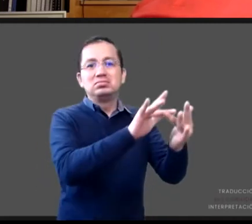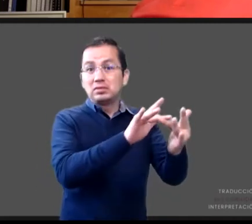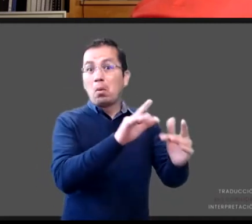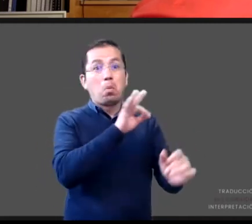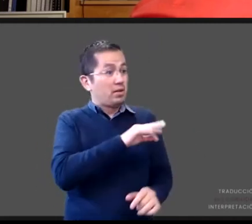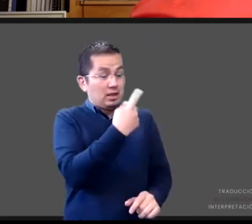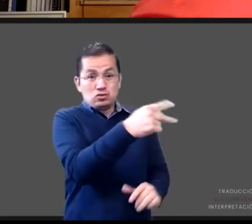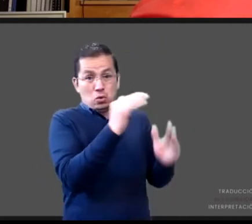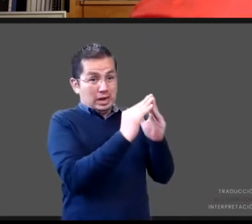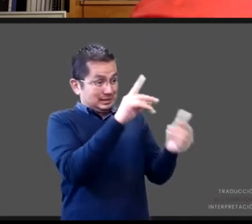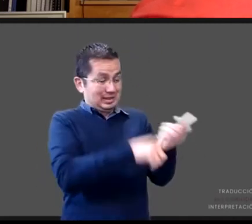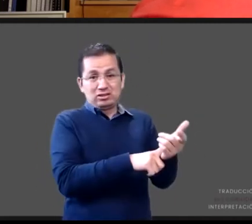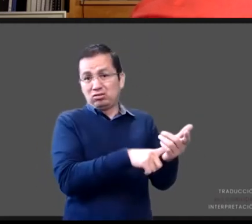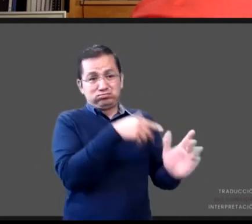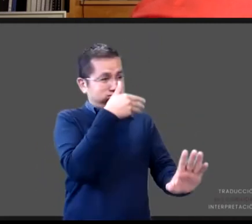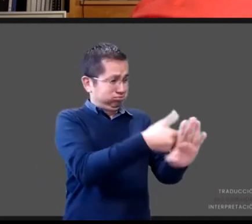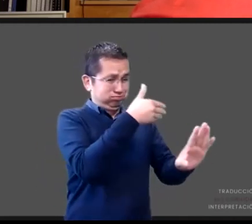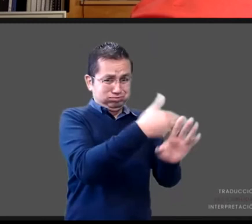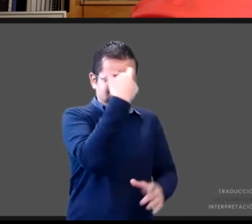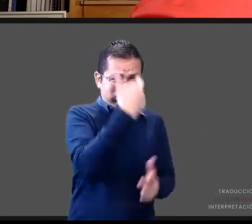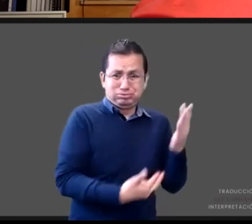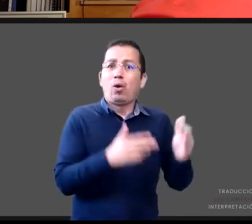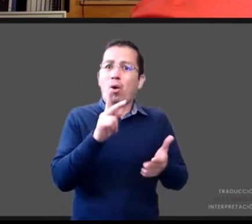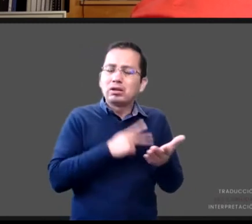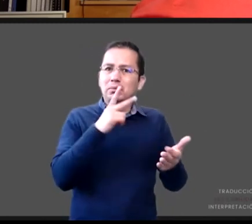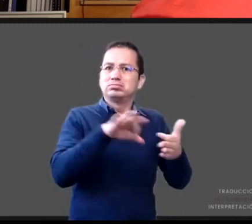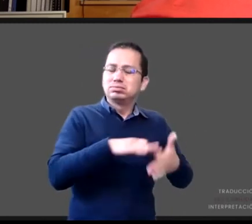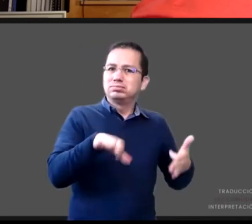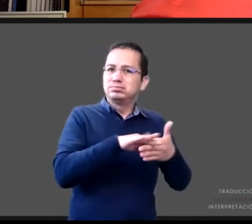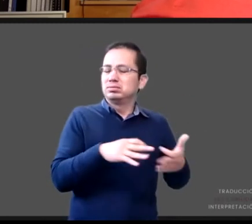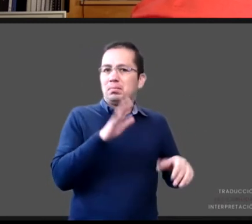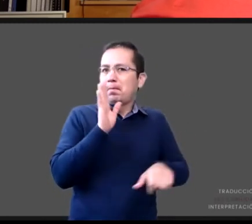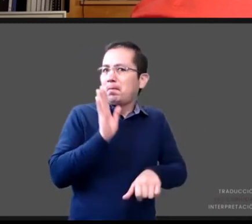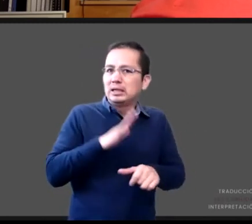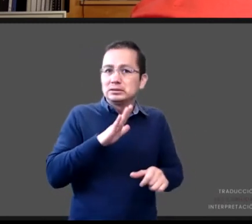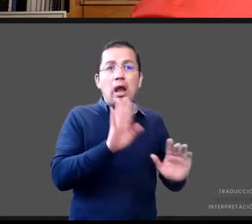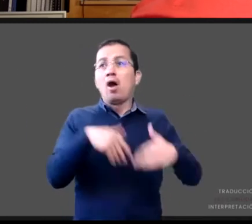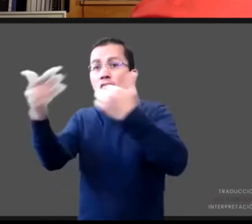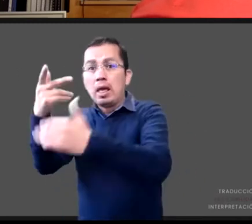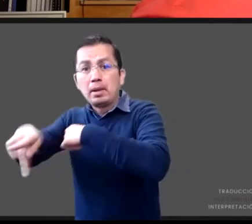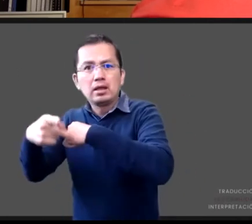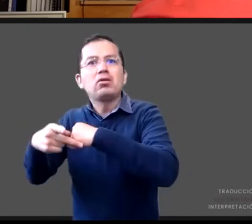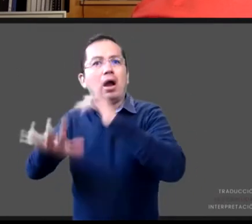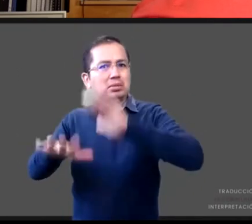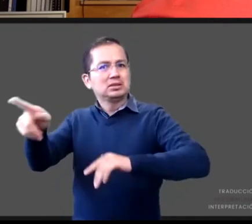casas con más frecuencia de lo que lo son fuera de sus casas. Eso nos decían los números antes de la